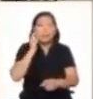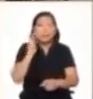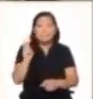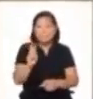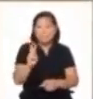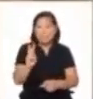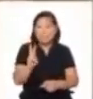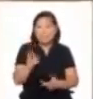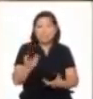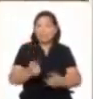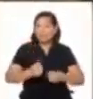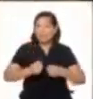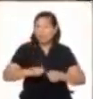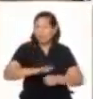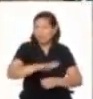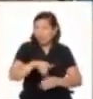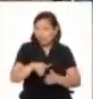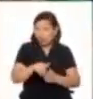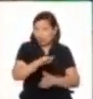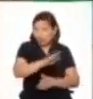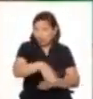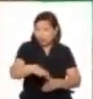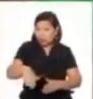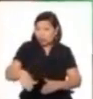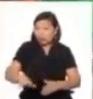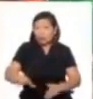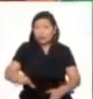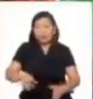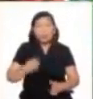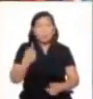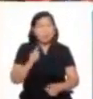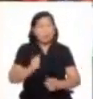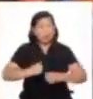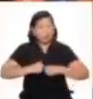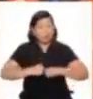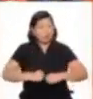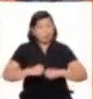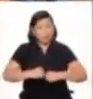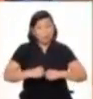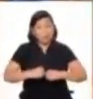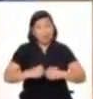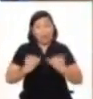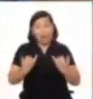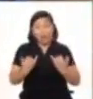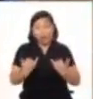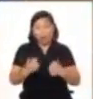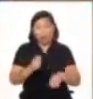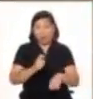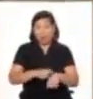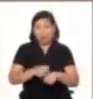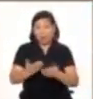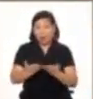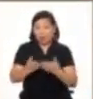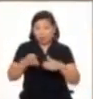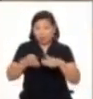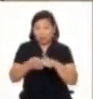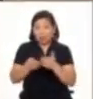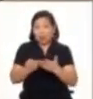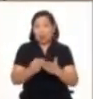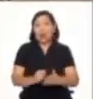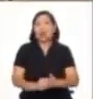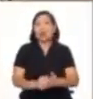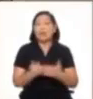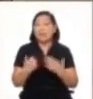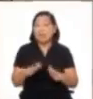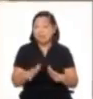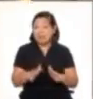también en calorías, lo que todo niño necesita para crecer sano y fuerte, y sobre todo en esta temporada escolar, Jennifer, que